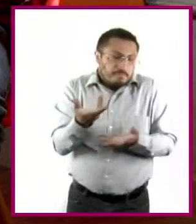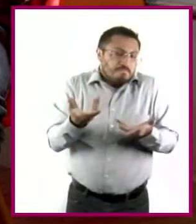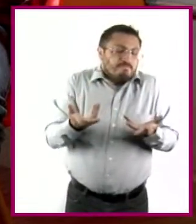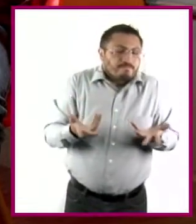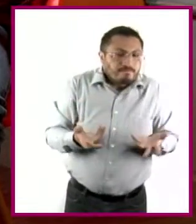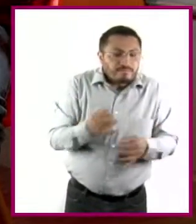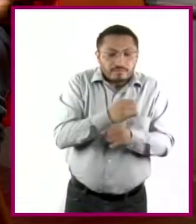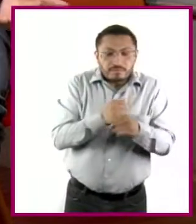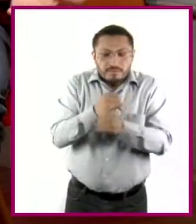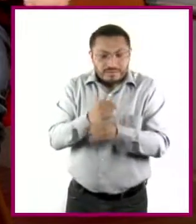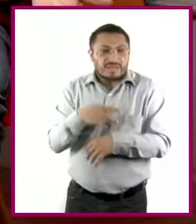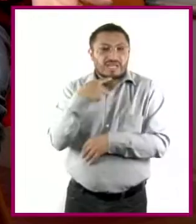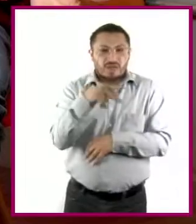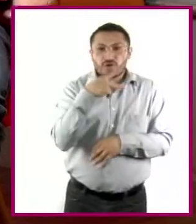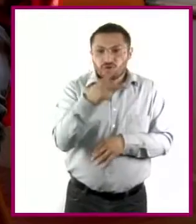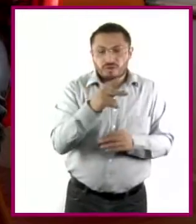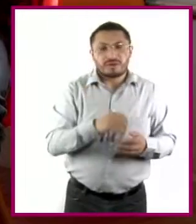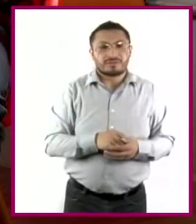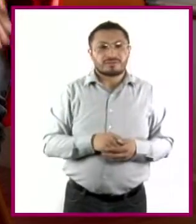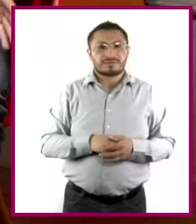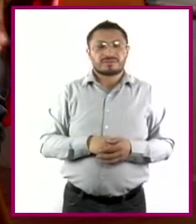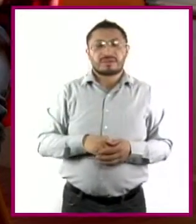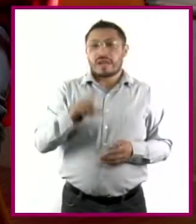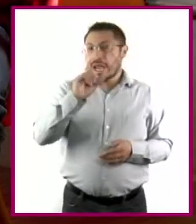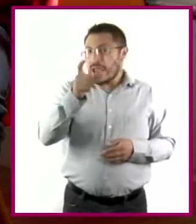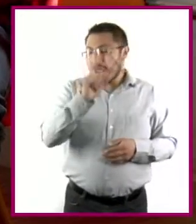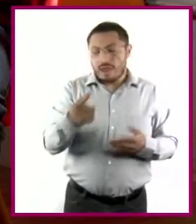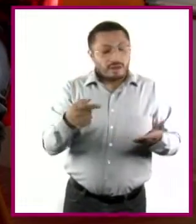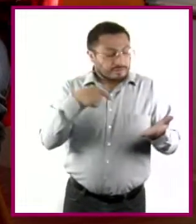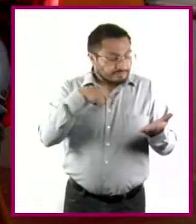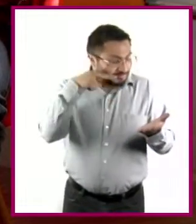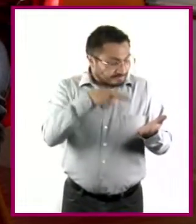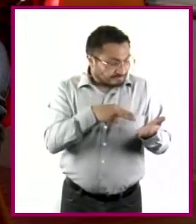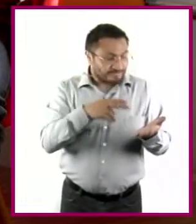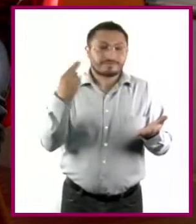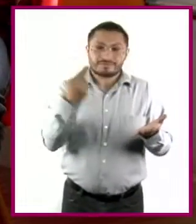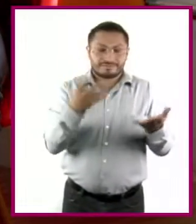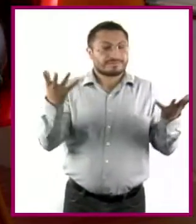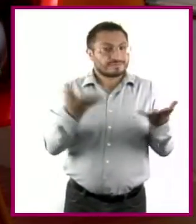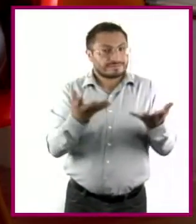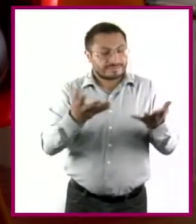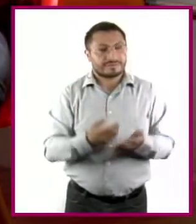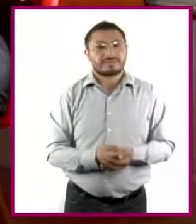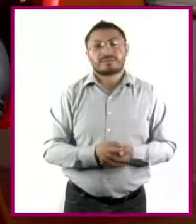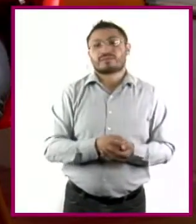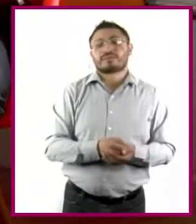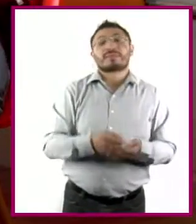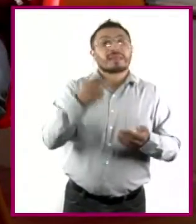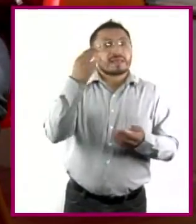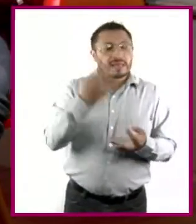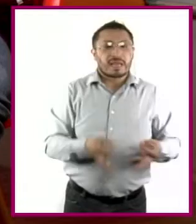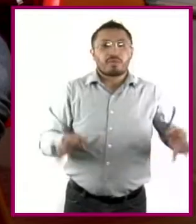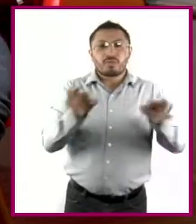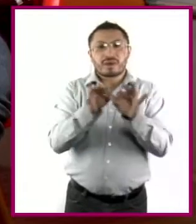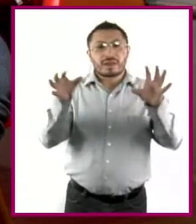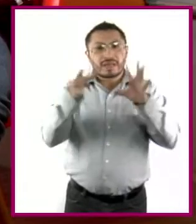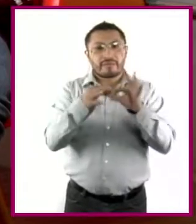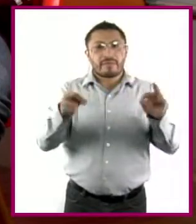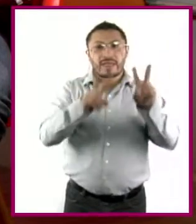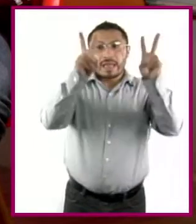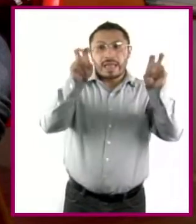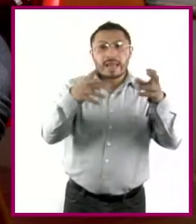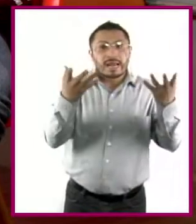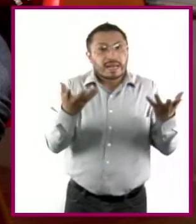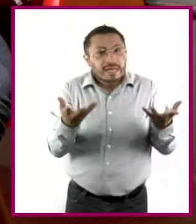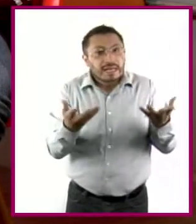son nuestras propias investigaciones prácticas, cuando éstas son necesarias. Es necesario definir cuál será el tema de nuestro